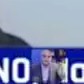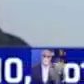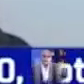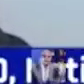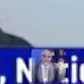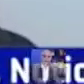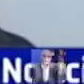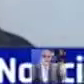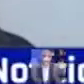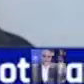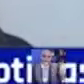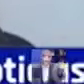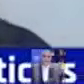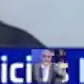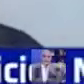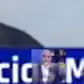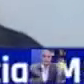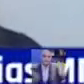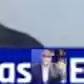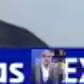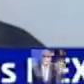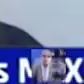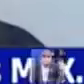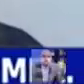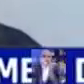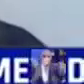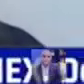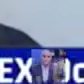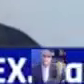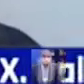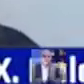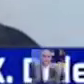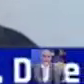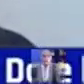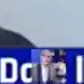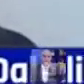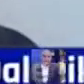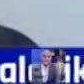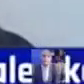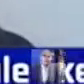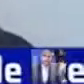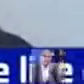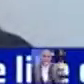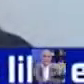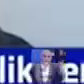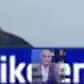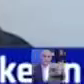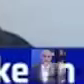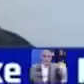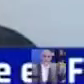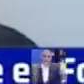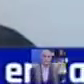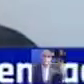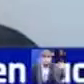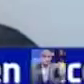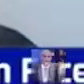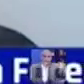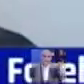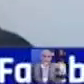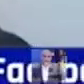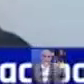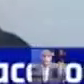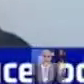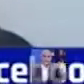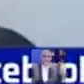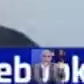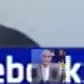prensa corporativa no lo subrayan, no lo glosan, que la capacidad para la creación de baterías de iones, entre otras